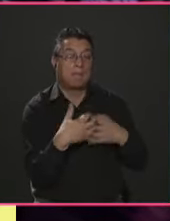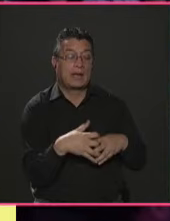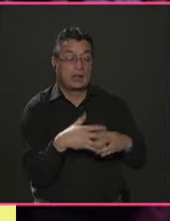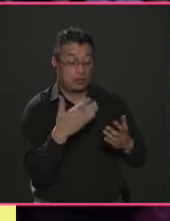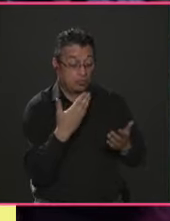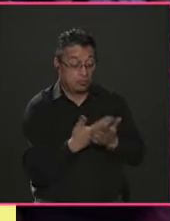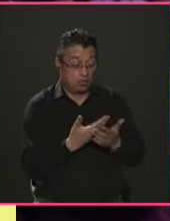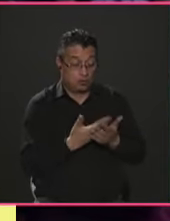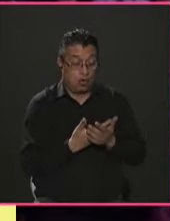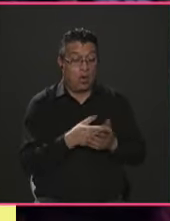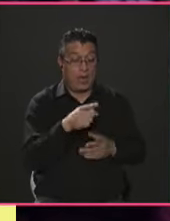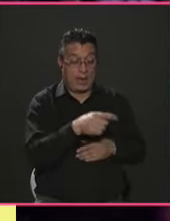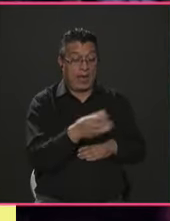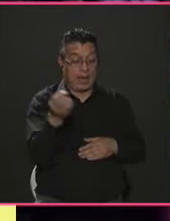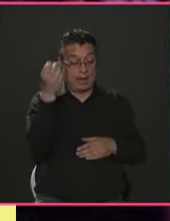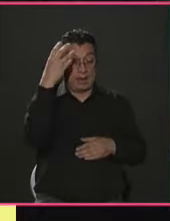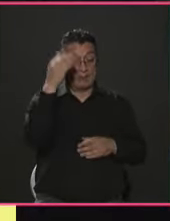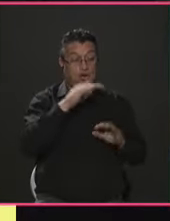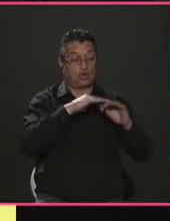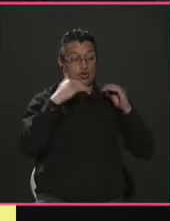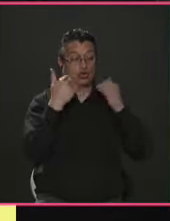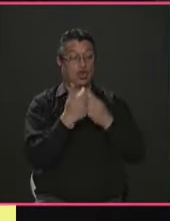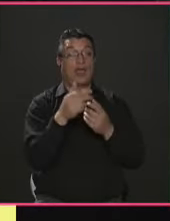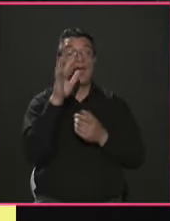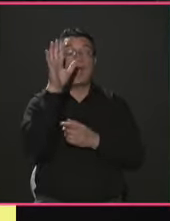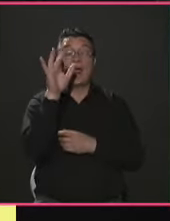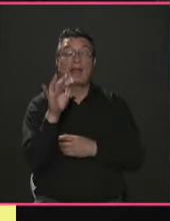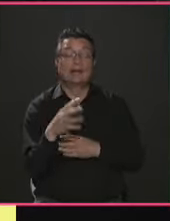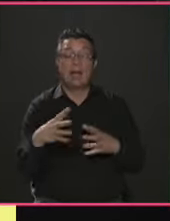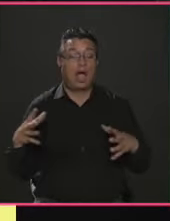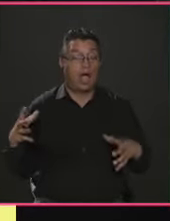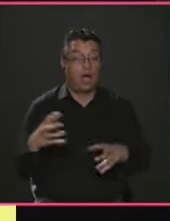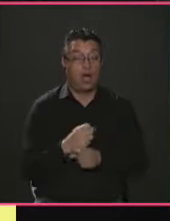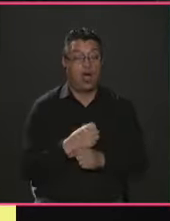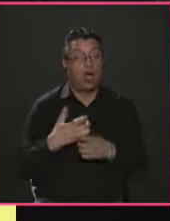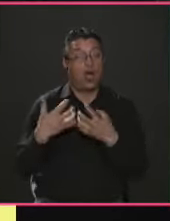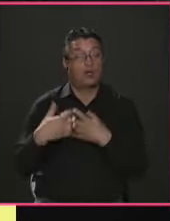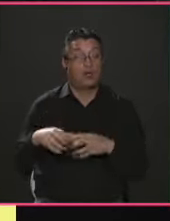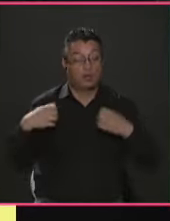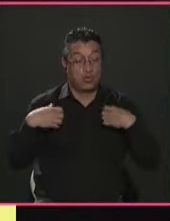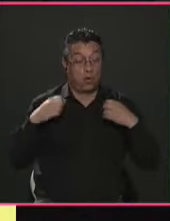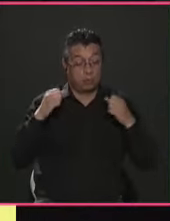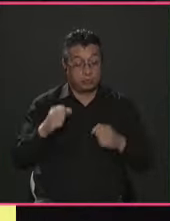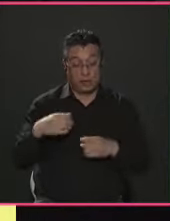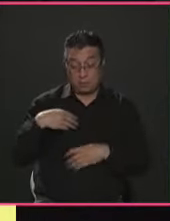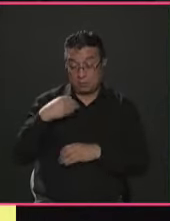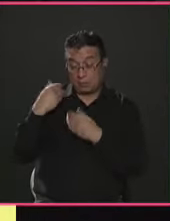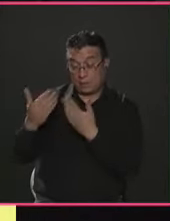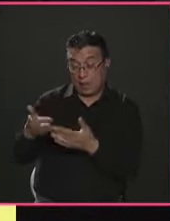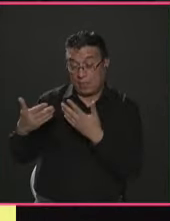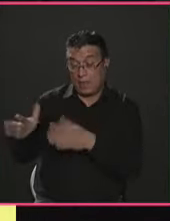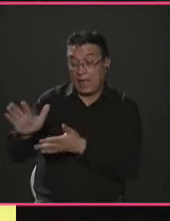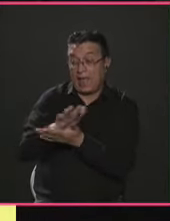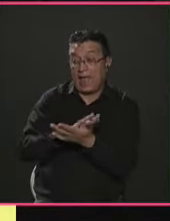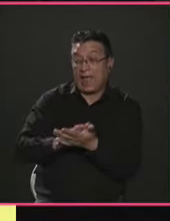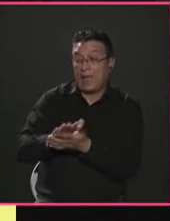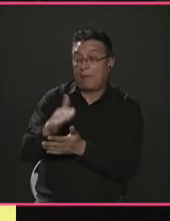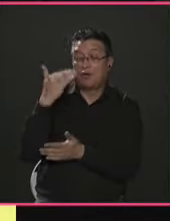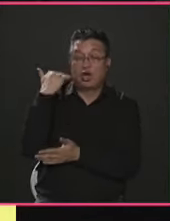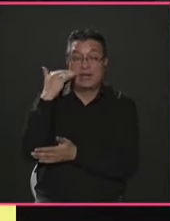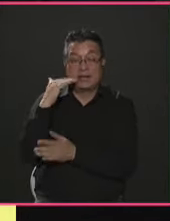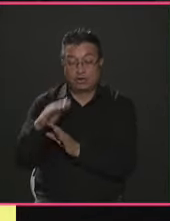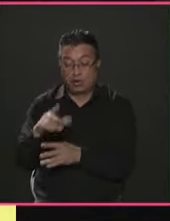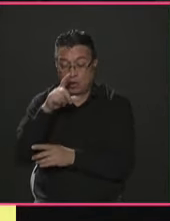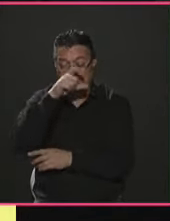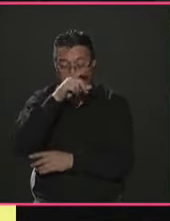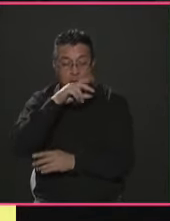la aprovechamos para que aprenda todas esas características automáticamente yo lo que podría hacer Sencillamente es darle a la máquina ejemplos como un niño como un loro